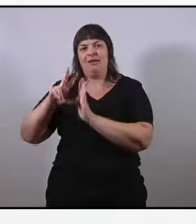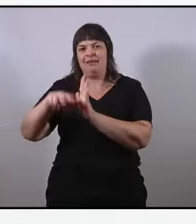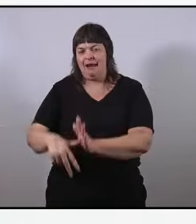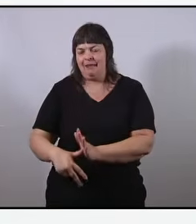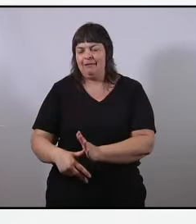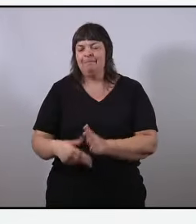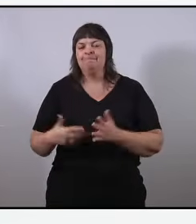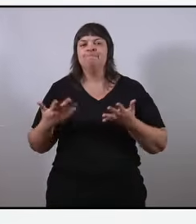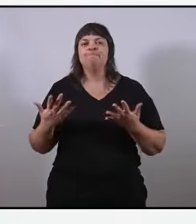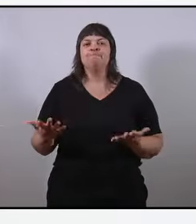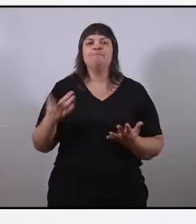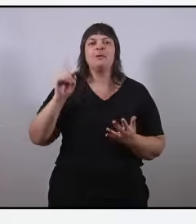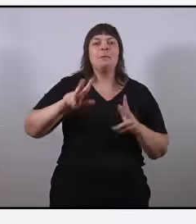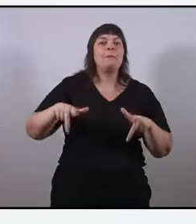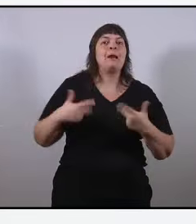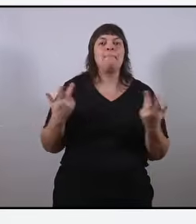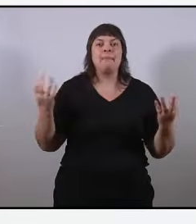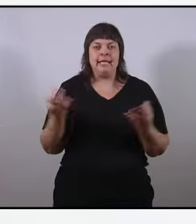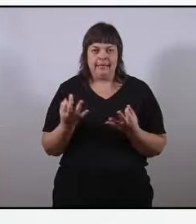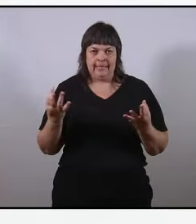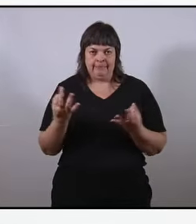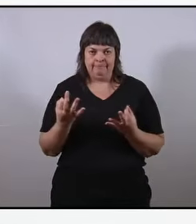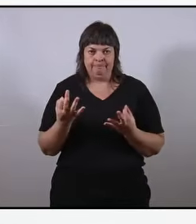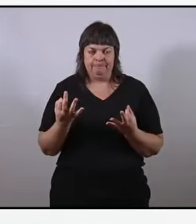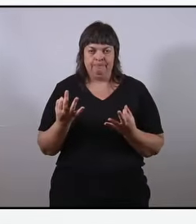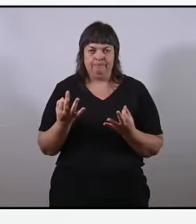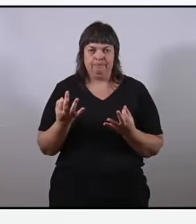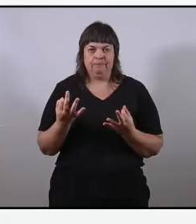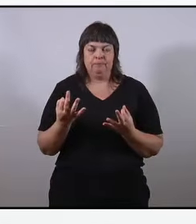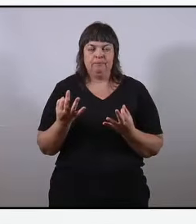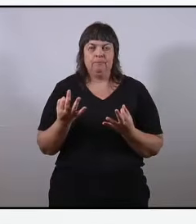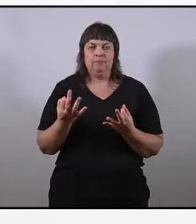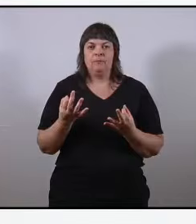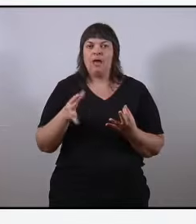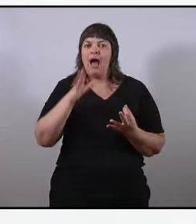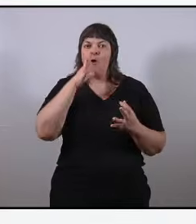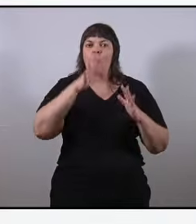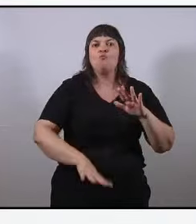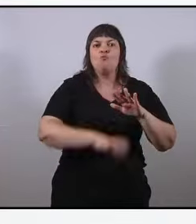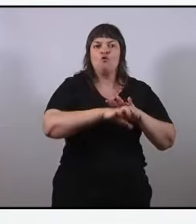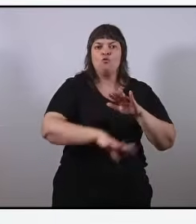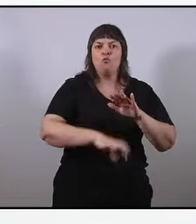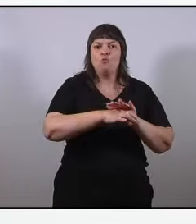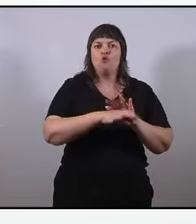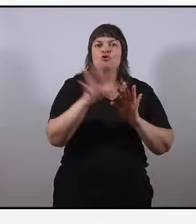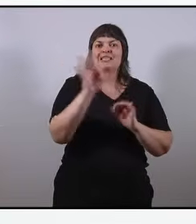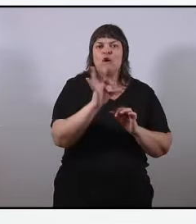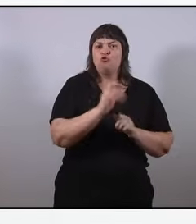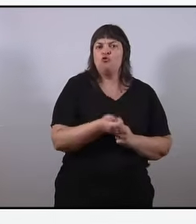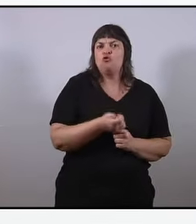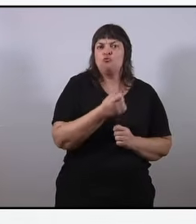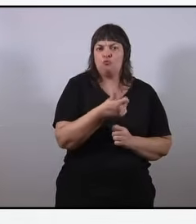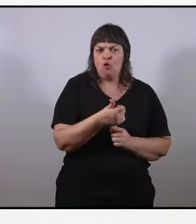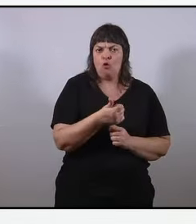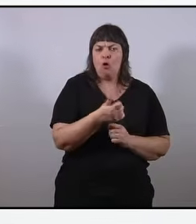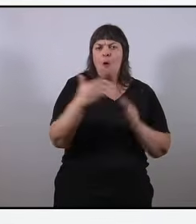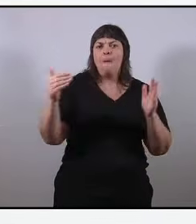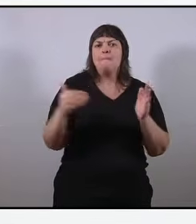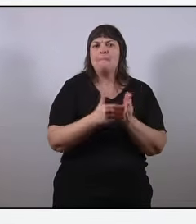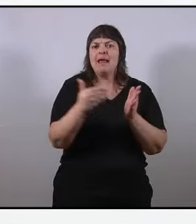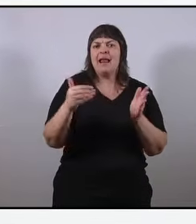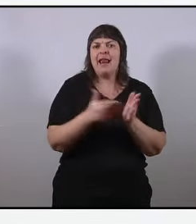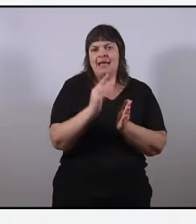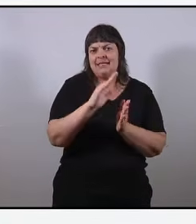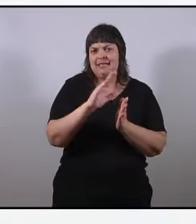Y también nos va a permitir recargar de manera ultrarrápida, en pocos segundos, miles de litros de